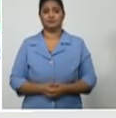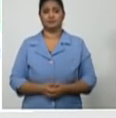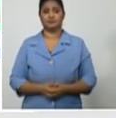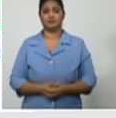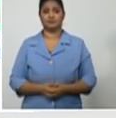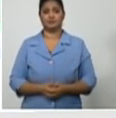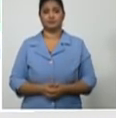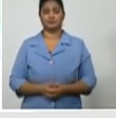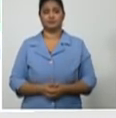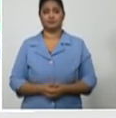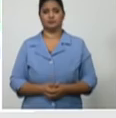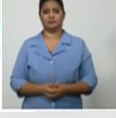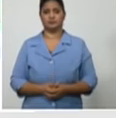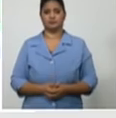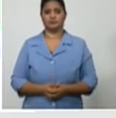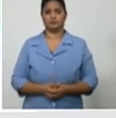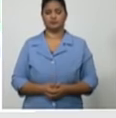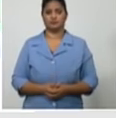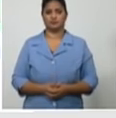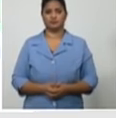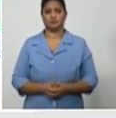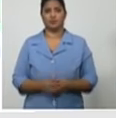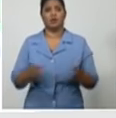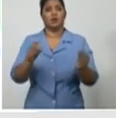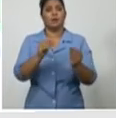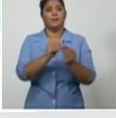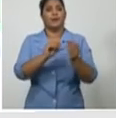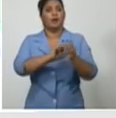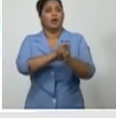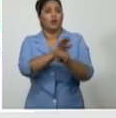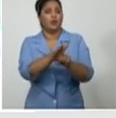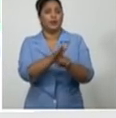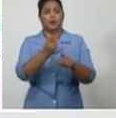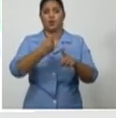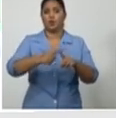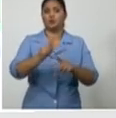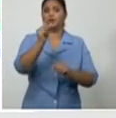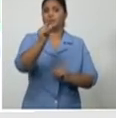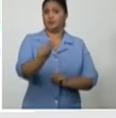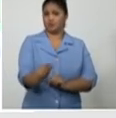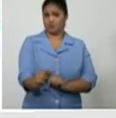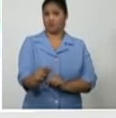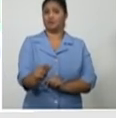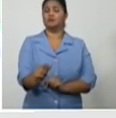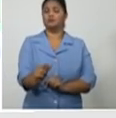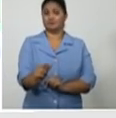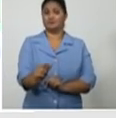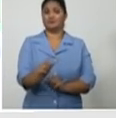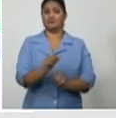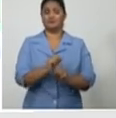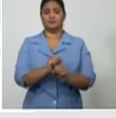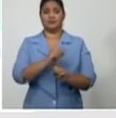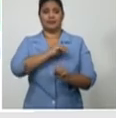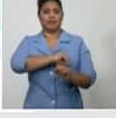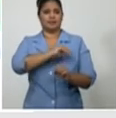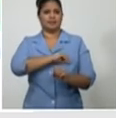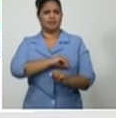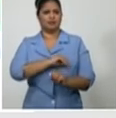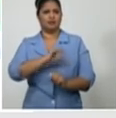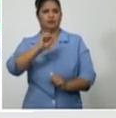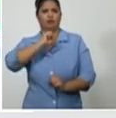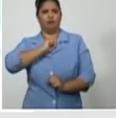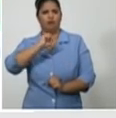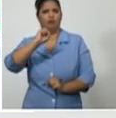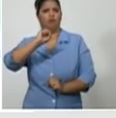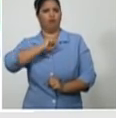positivo, se presentó inicialmente sintomatología respiratoria, tos, falta de